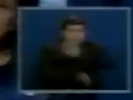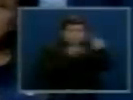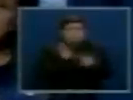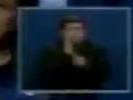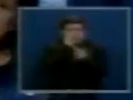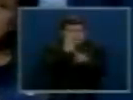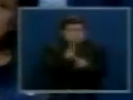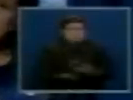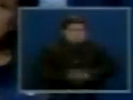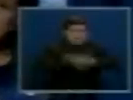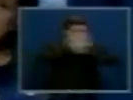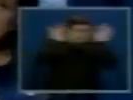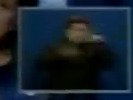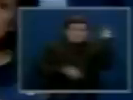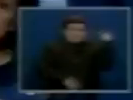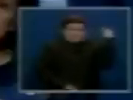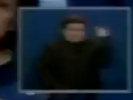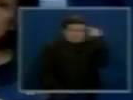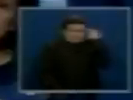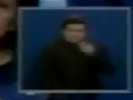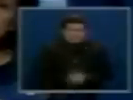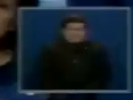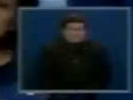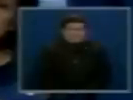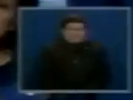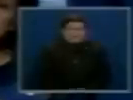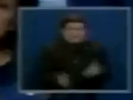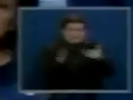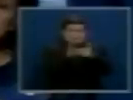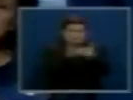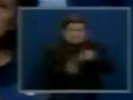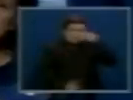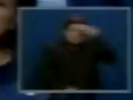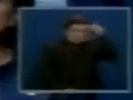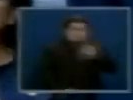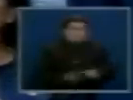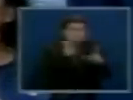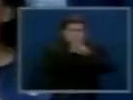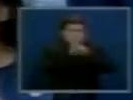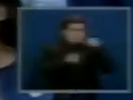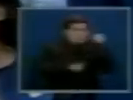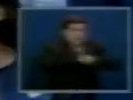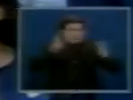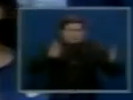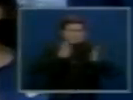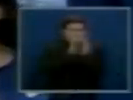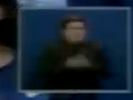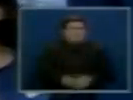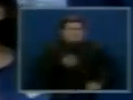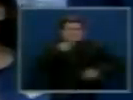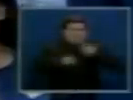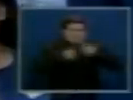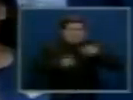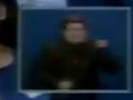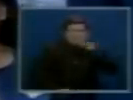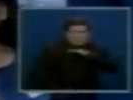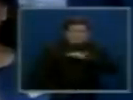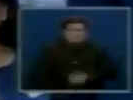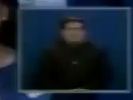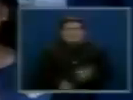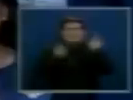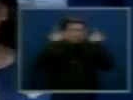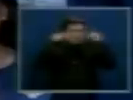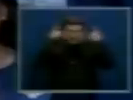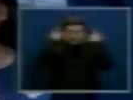sobre transparencia gubernamental, recuperación de la cultura de legalidad y lucha frontal contra la corrupción y la ineficiencia